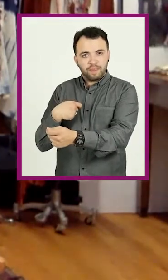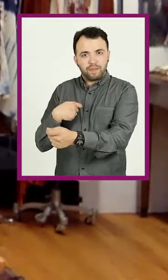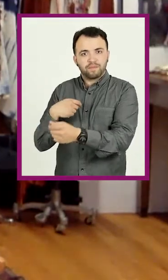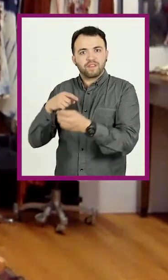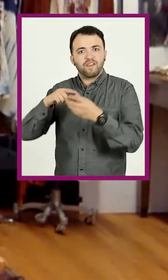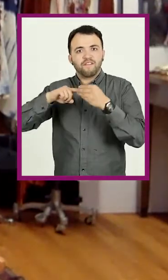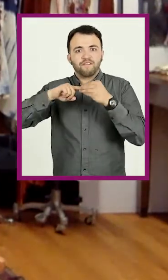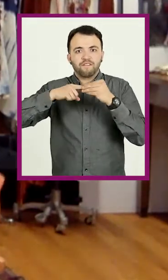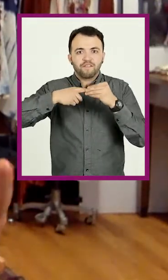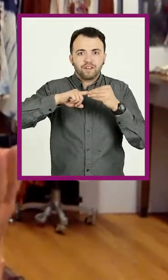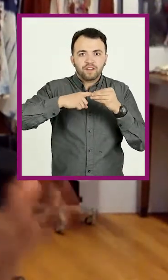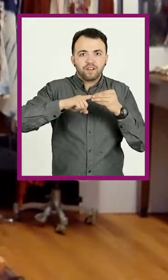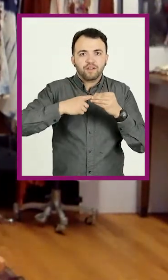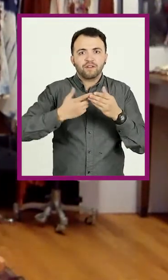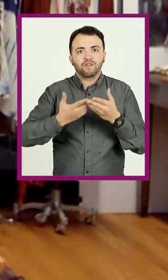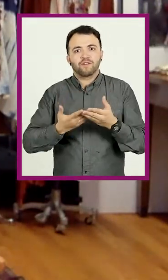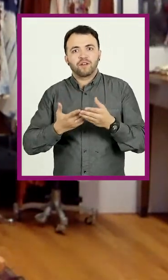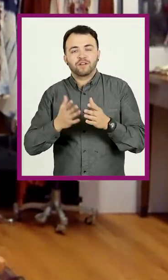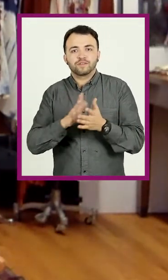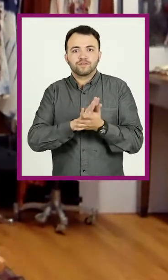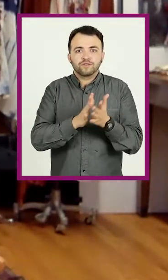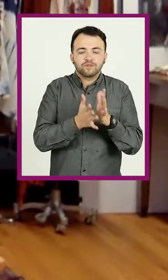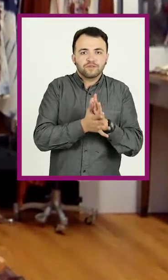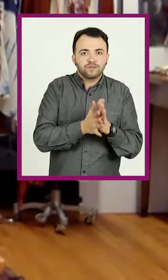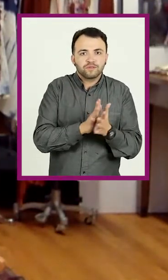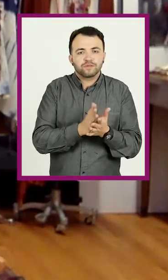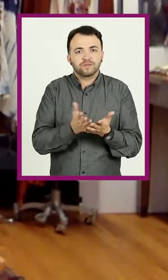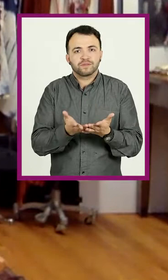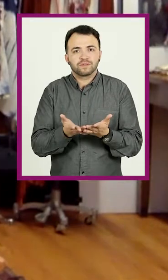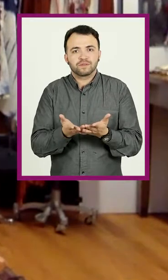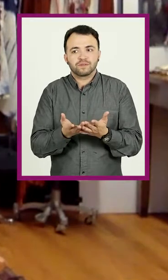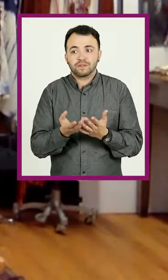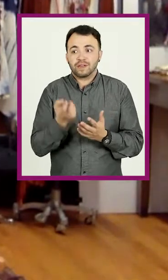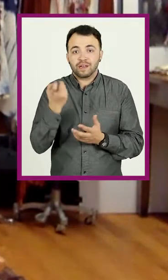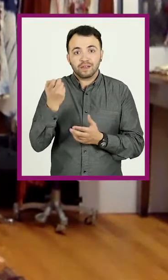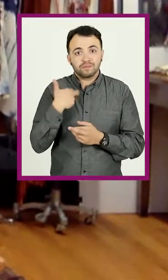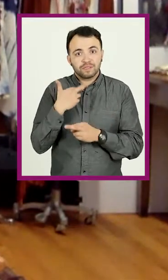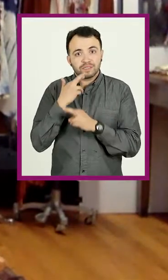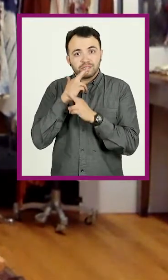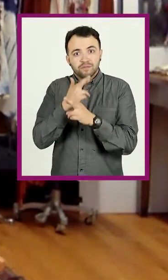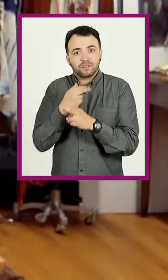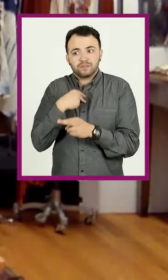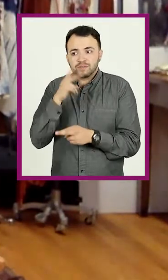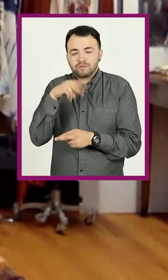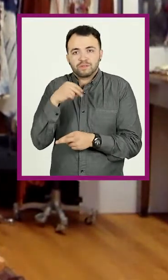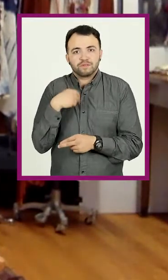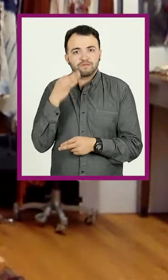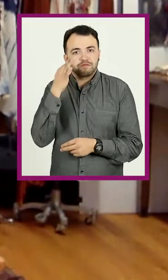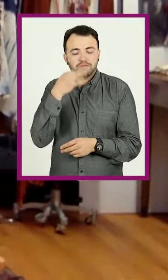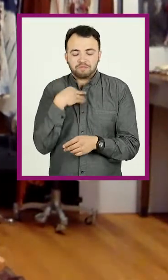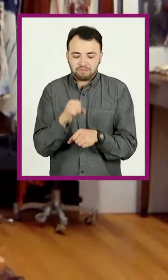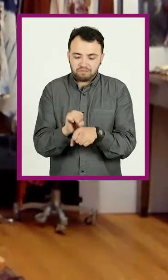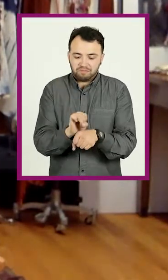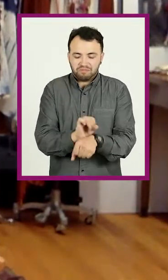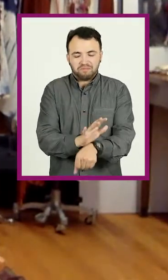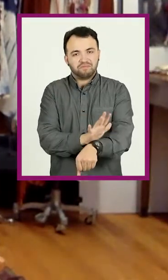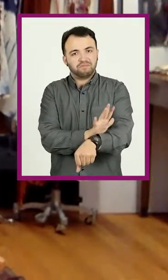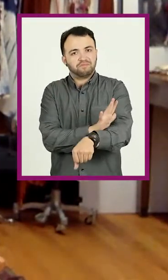frijoles, maseca, tortillas, y esa respuesta me da muchas esperanzas.